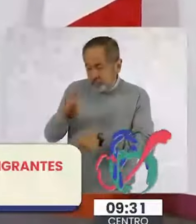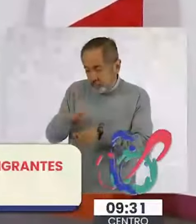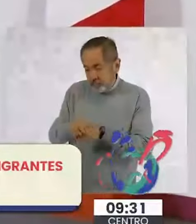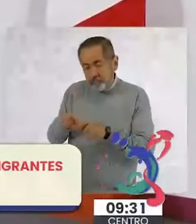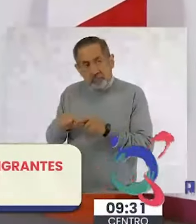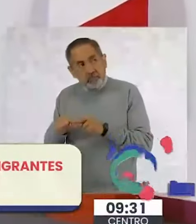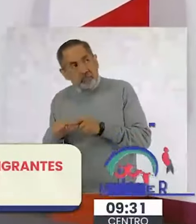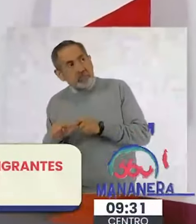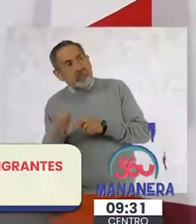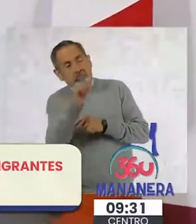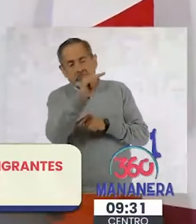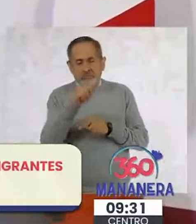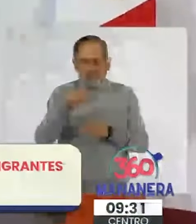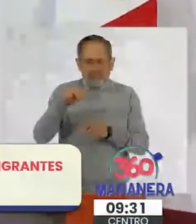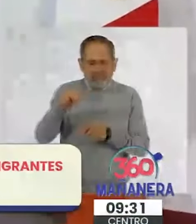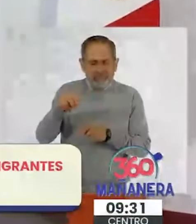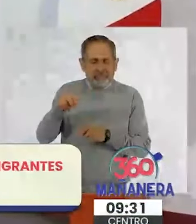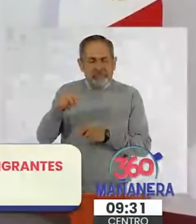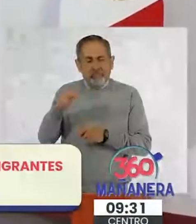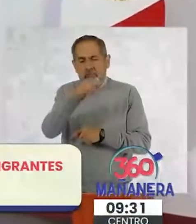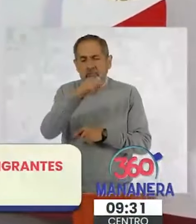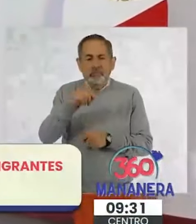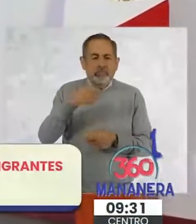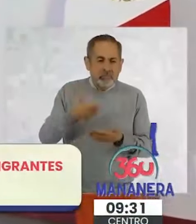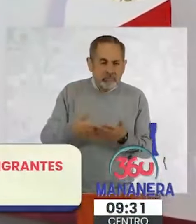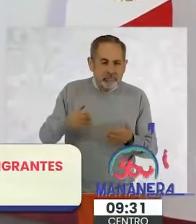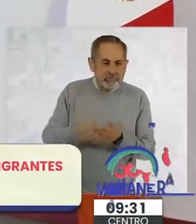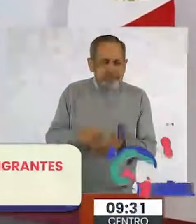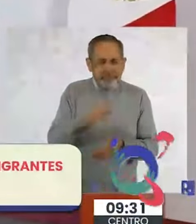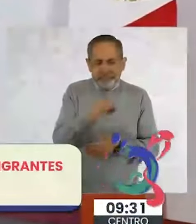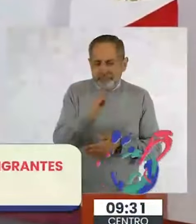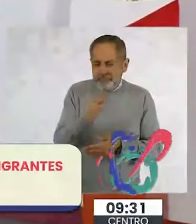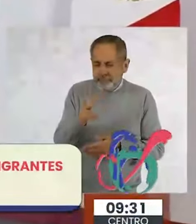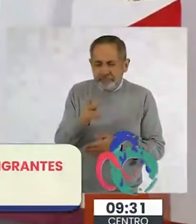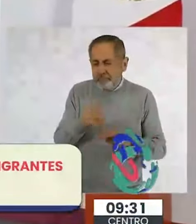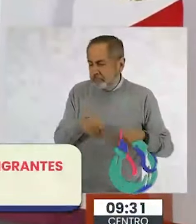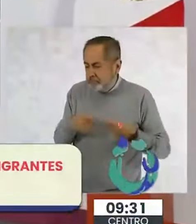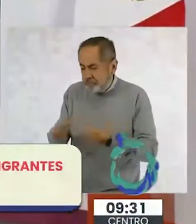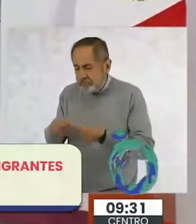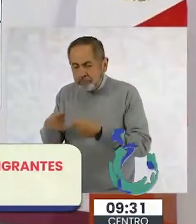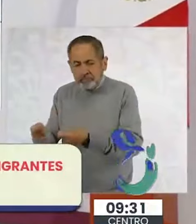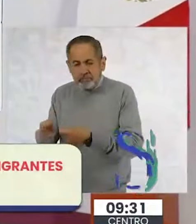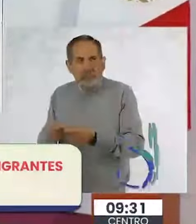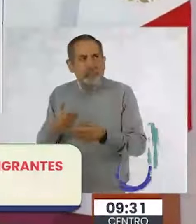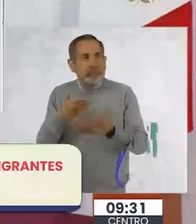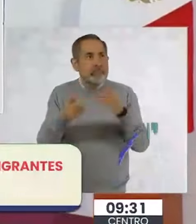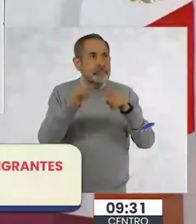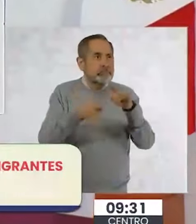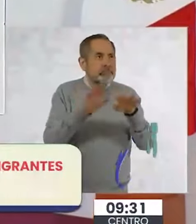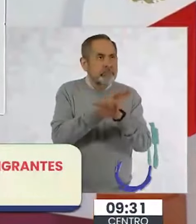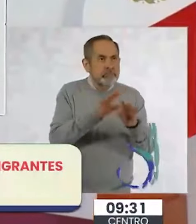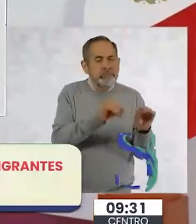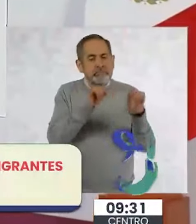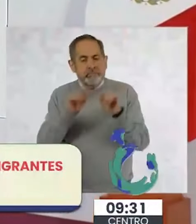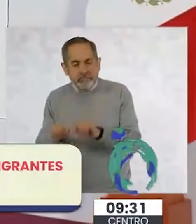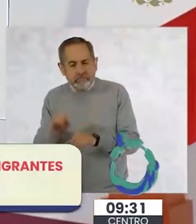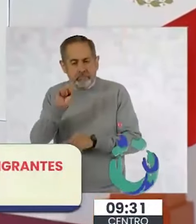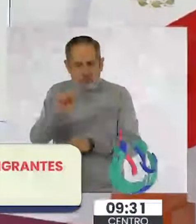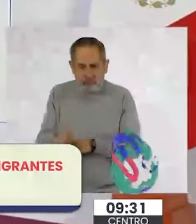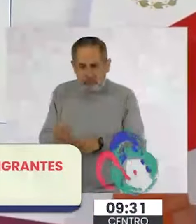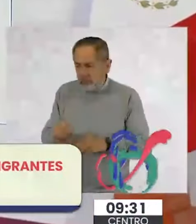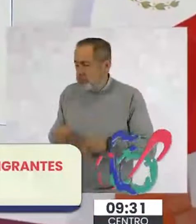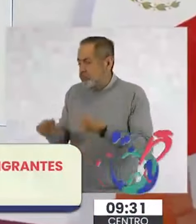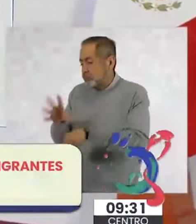de lo que se llama cvp Y que ahora se dan en el sur tiene que ver con los